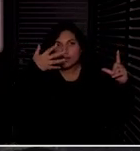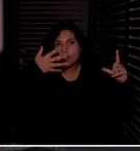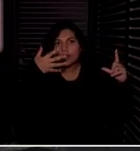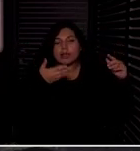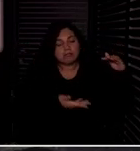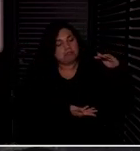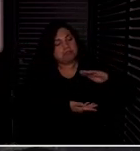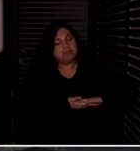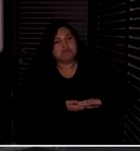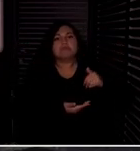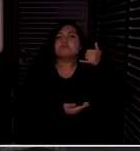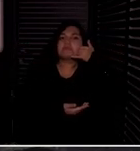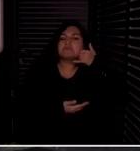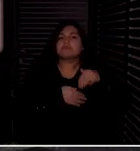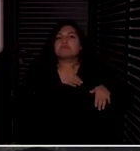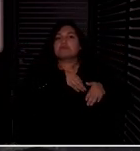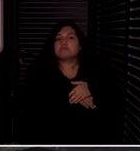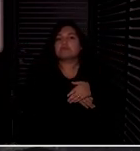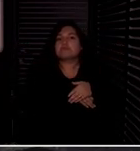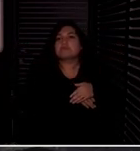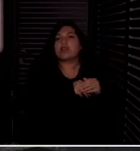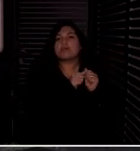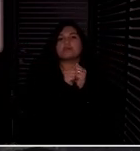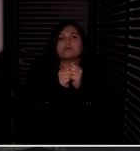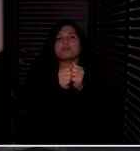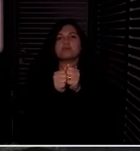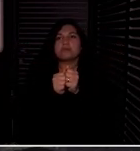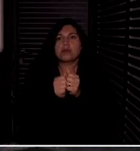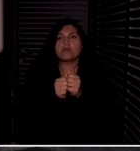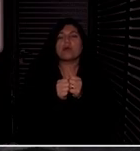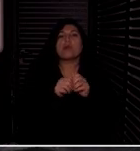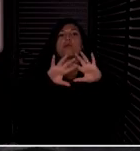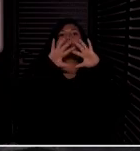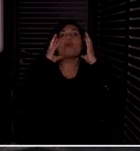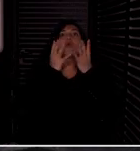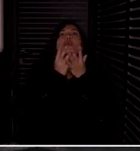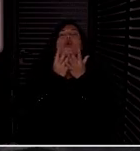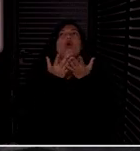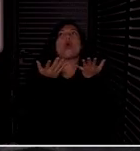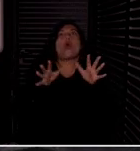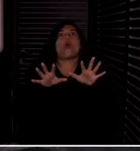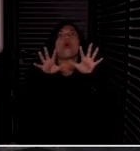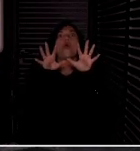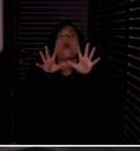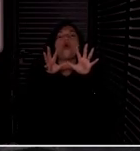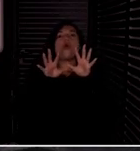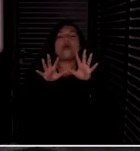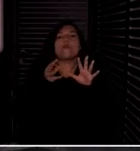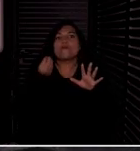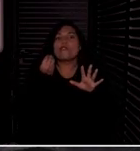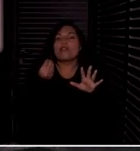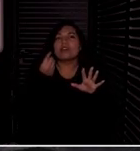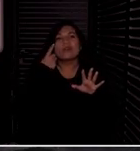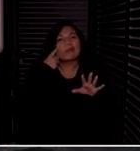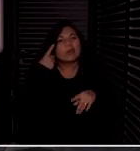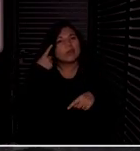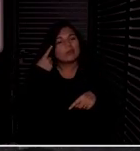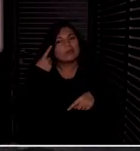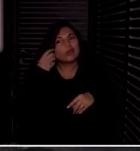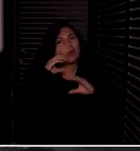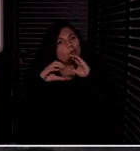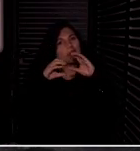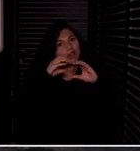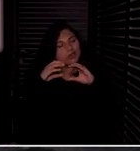portátil, dinámica, envolvente, nos puede llevar a un mundo hiperreal y fantástico. Pero lo que nunca va a desaparecer en la comunicación siempre es